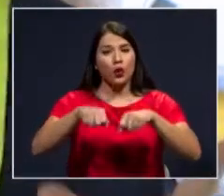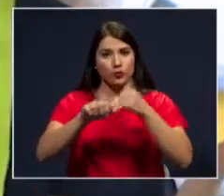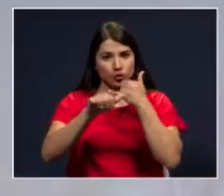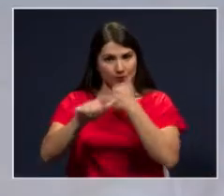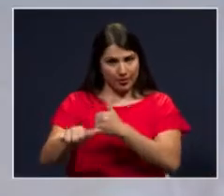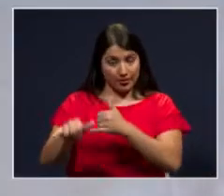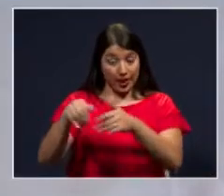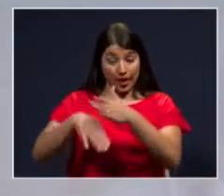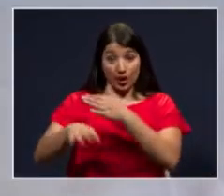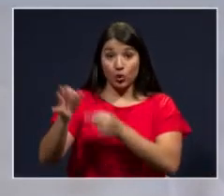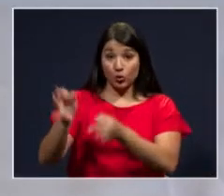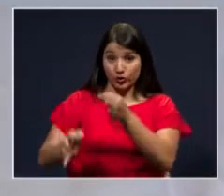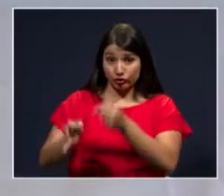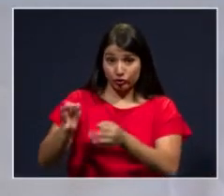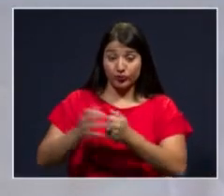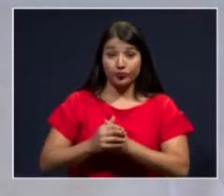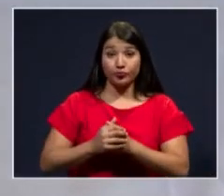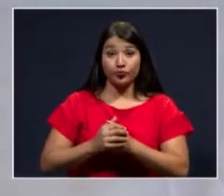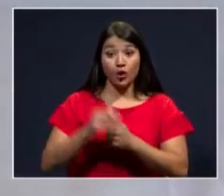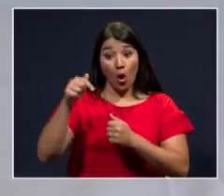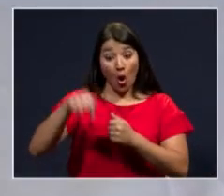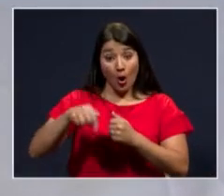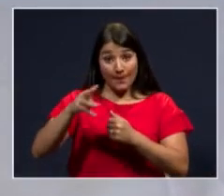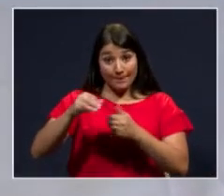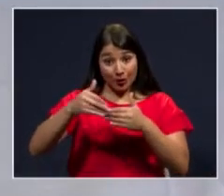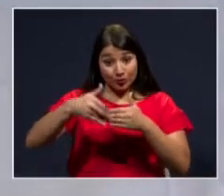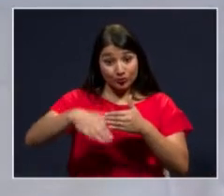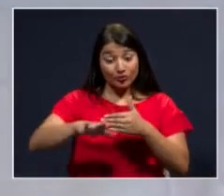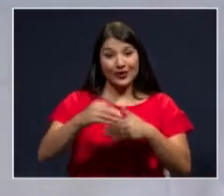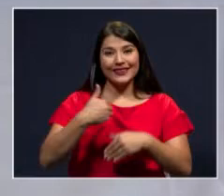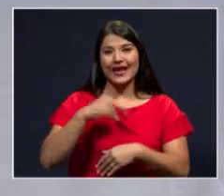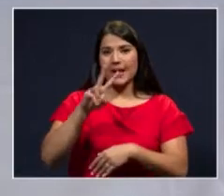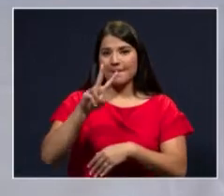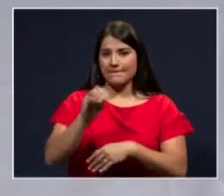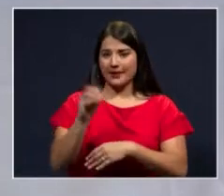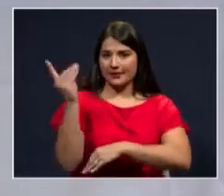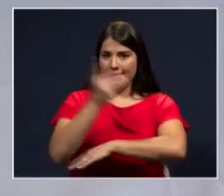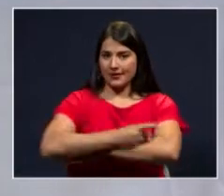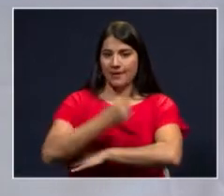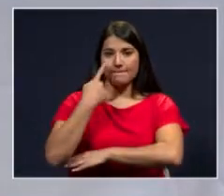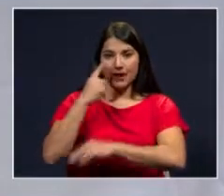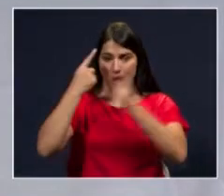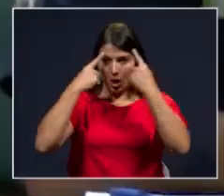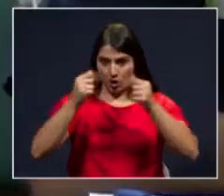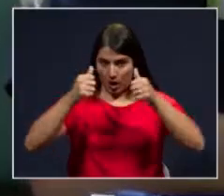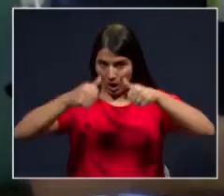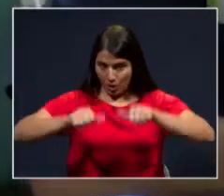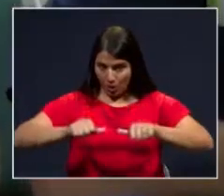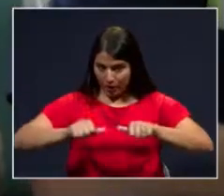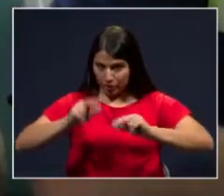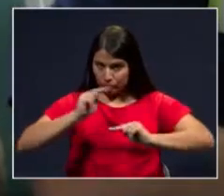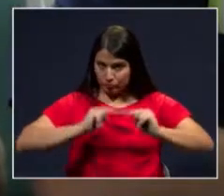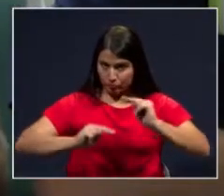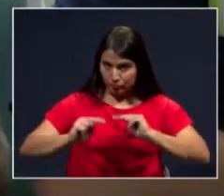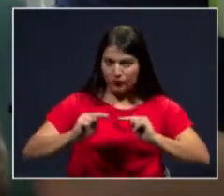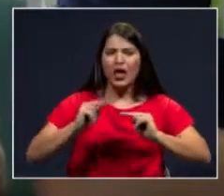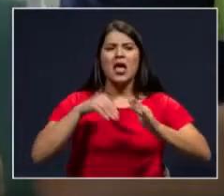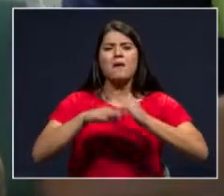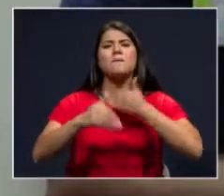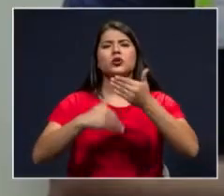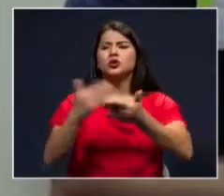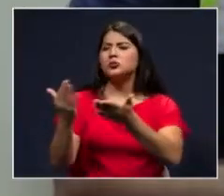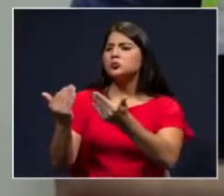judicial. A partir de este miércoles son 20 días hábiles para lograr la conciliación. En el proceso se escucharán a las partes y el